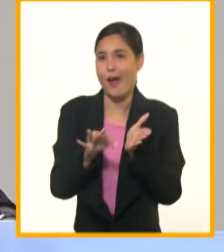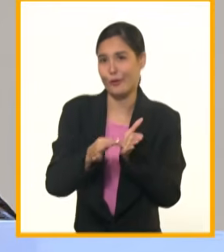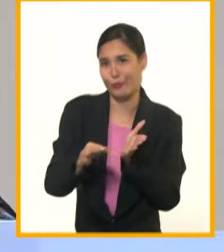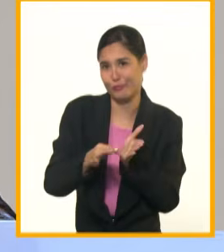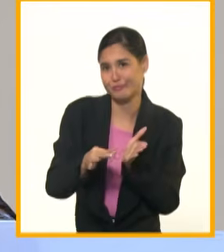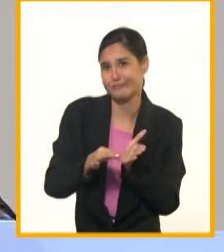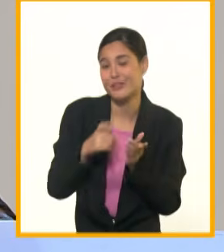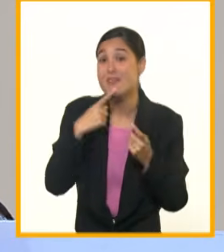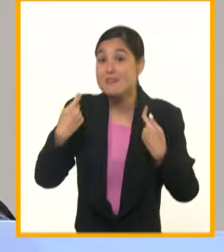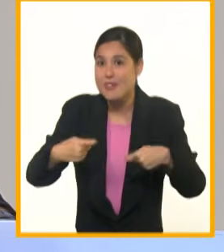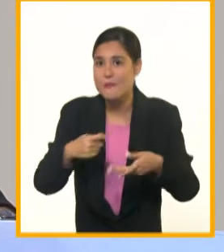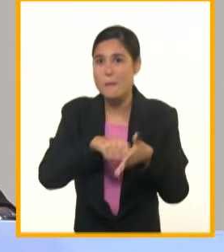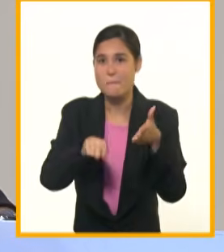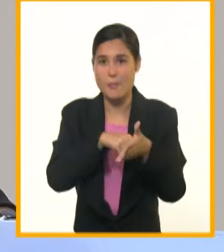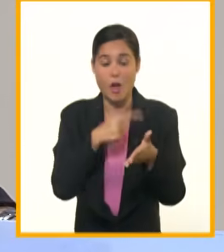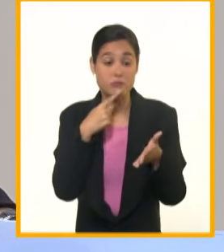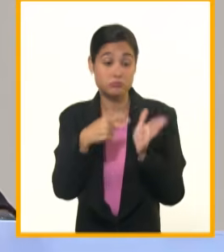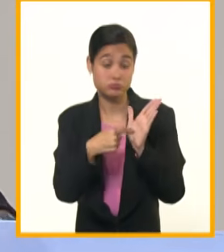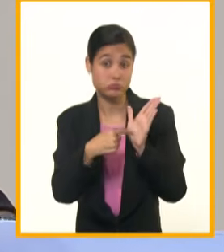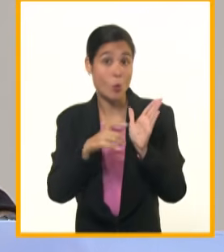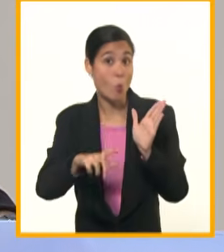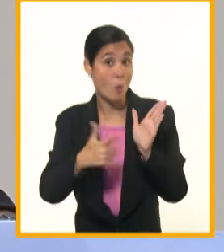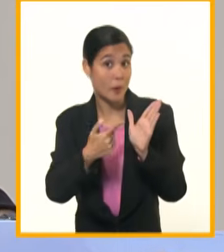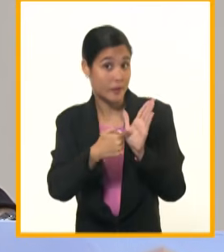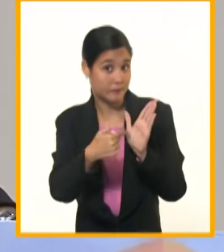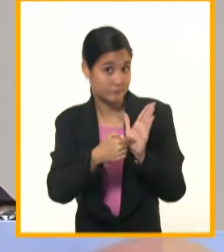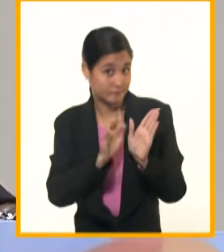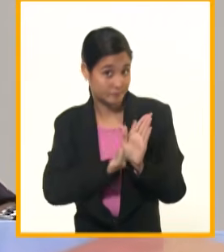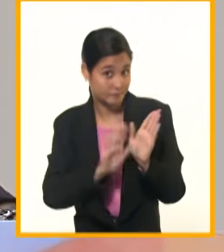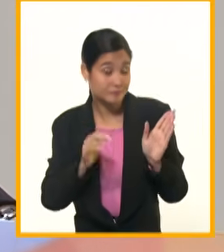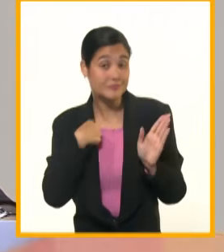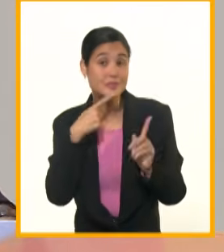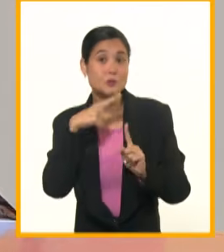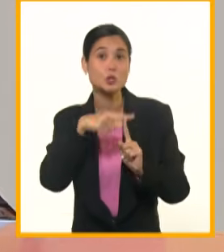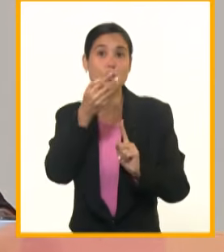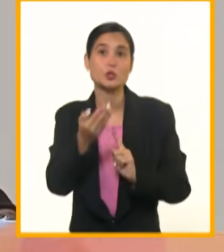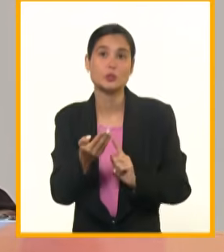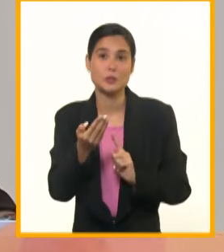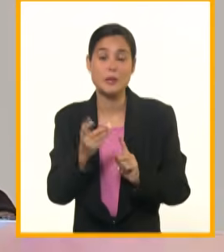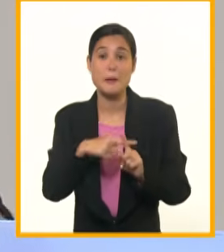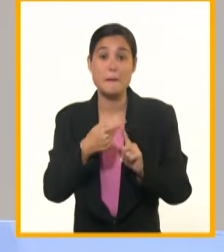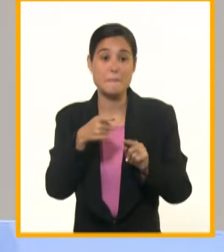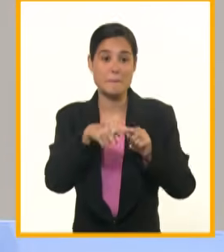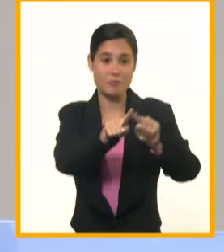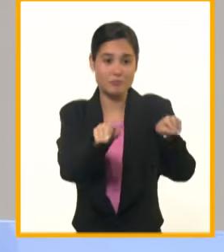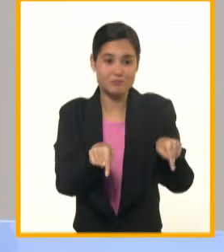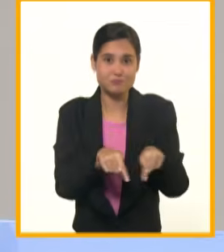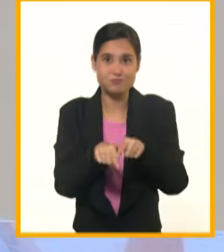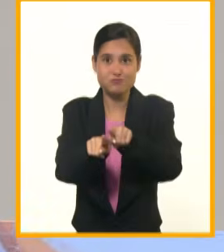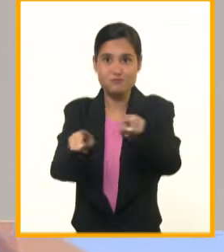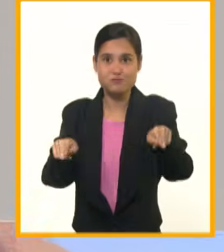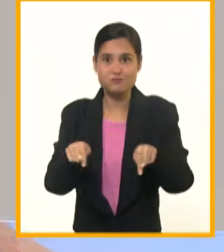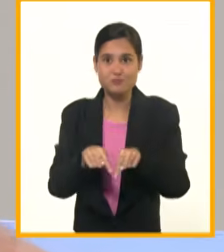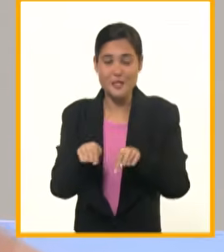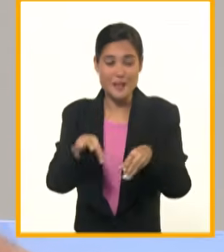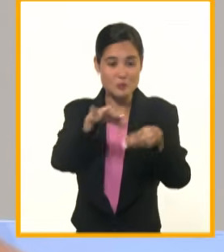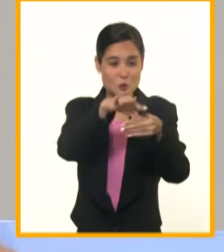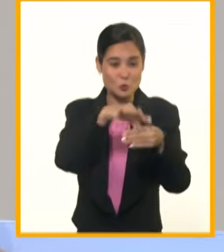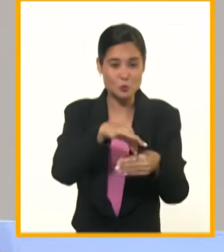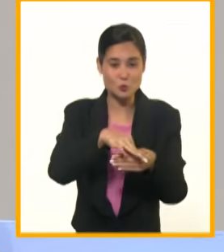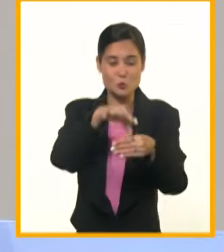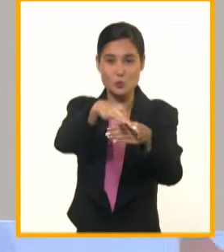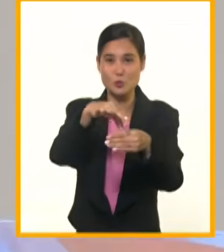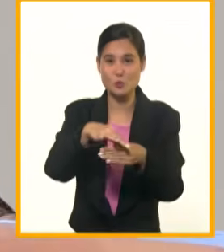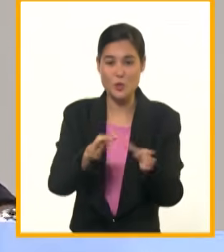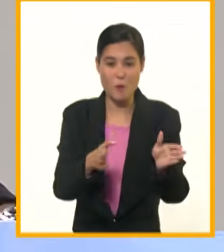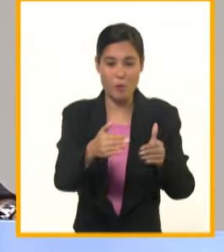pero comparado con Mayabeque, que teníamos un plan este año de menos de 4.000 hectáreas, es un salto de más del 100% lo que